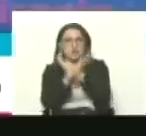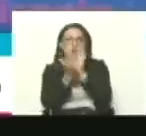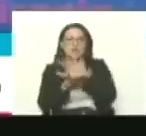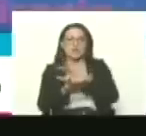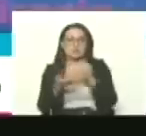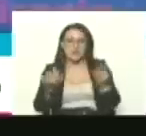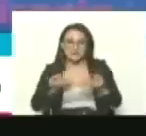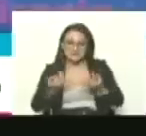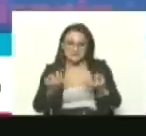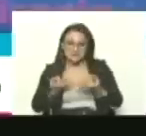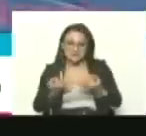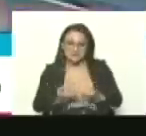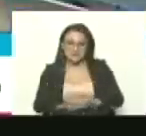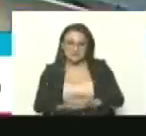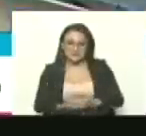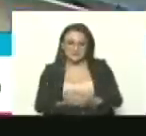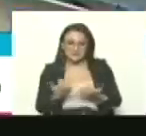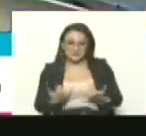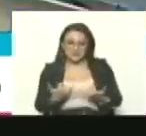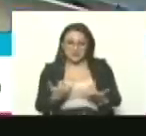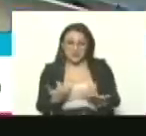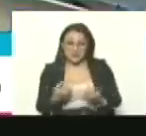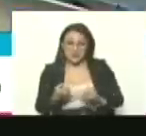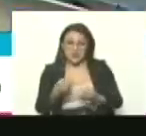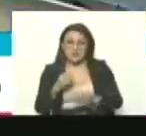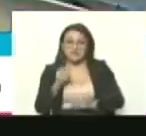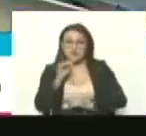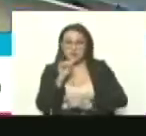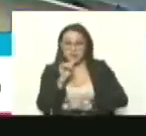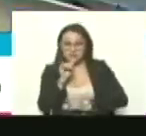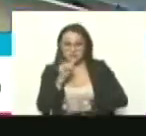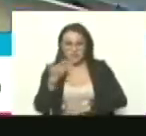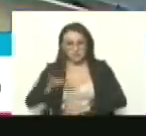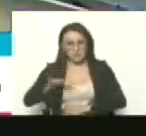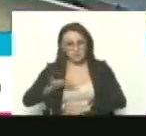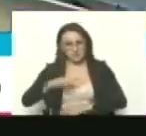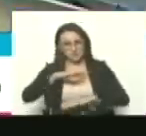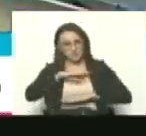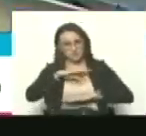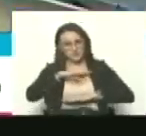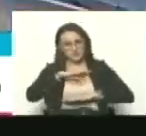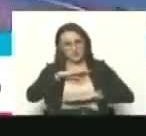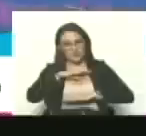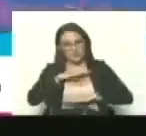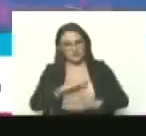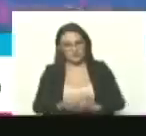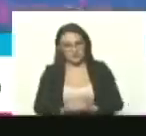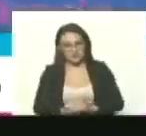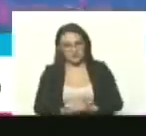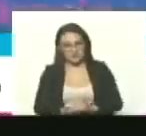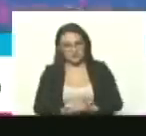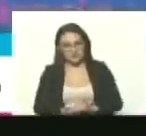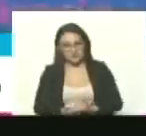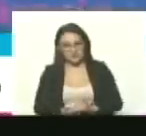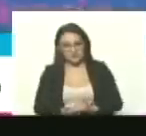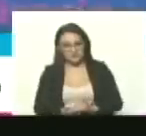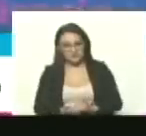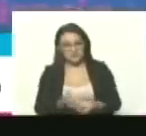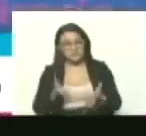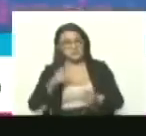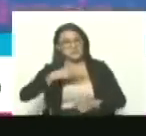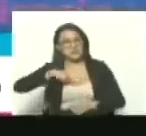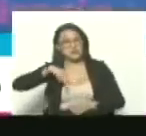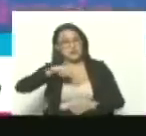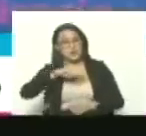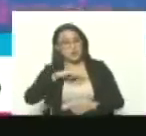estar realmente generando esa información oportuna y suficiente. Y nos permitió a nosotros, en el caso